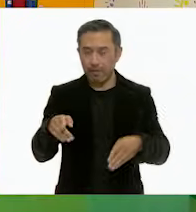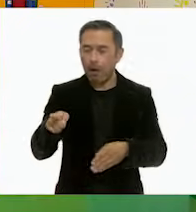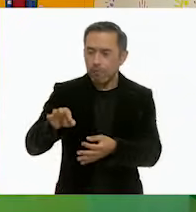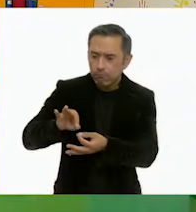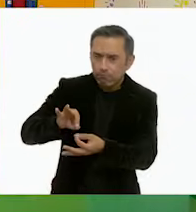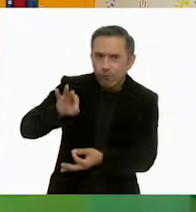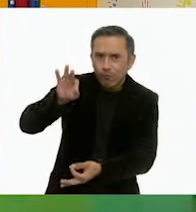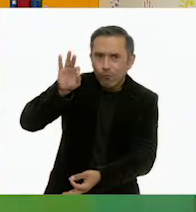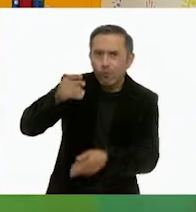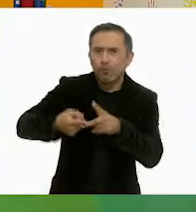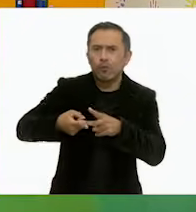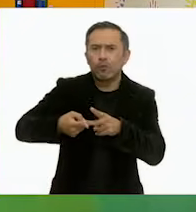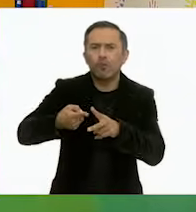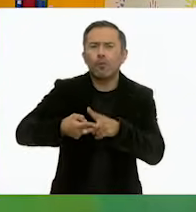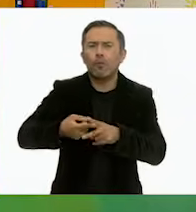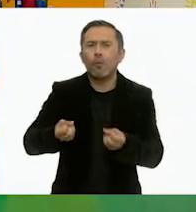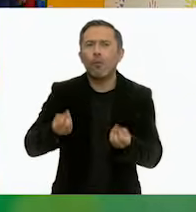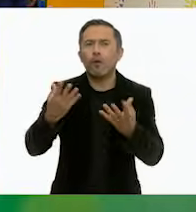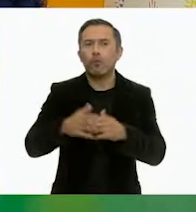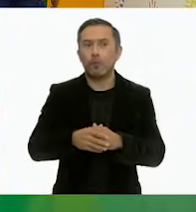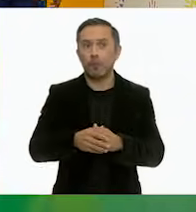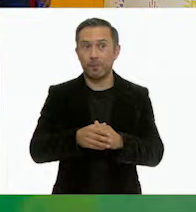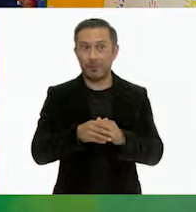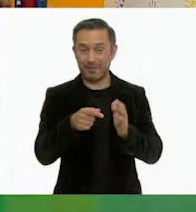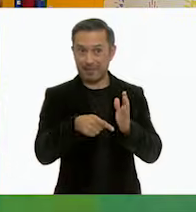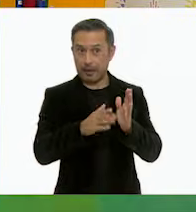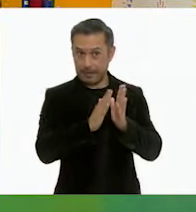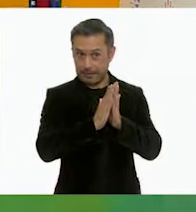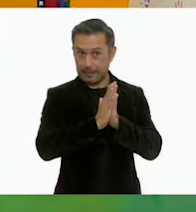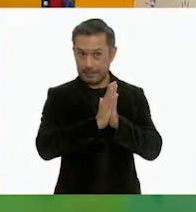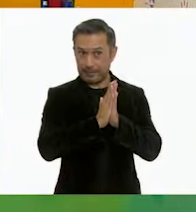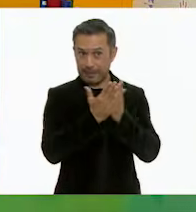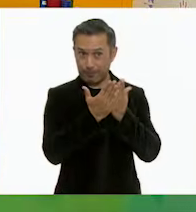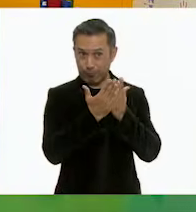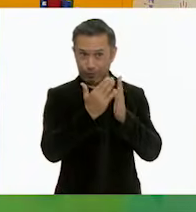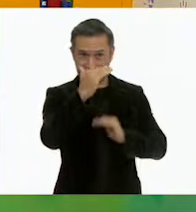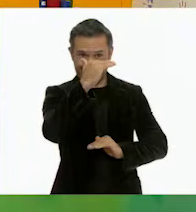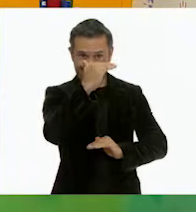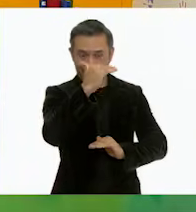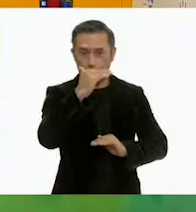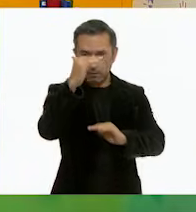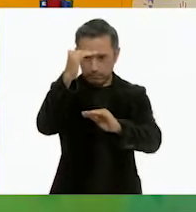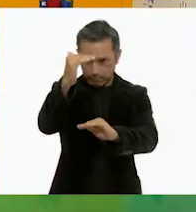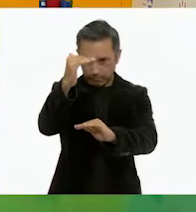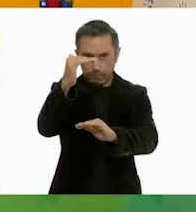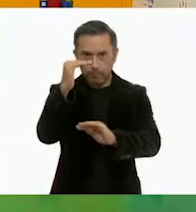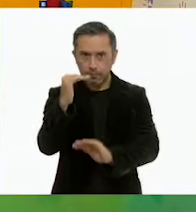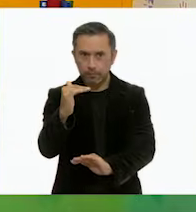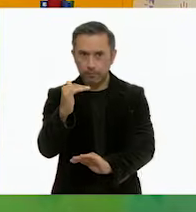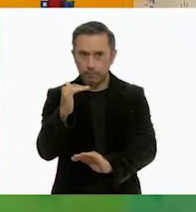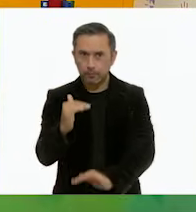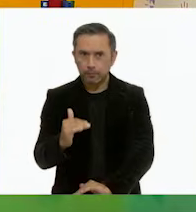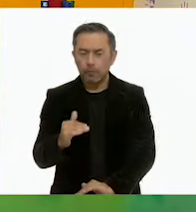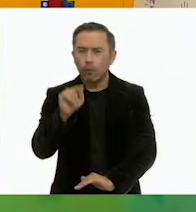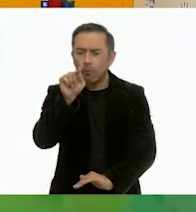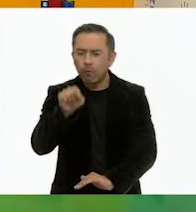¿Cuántos libros de texto medirá el mueble azul? Veamos.